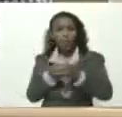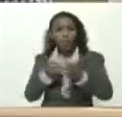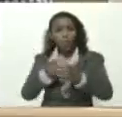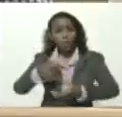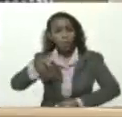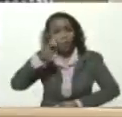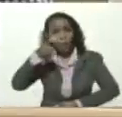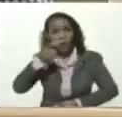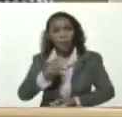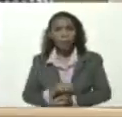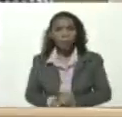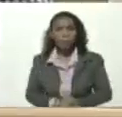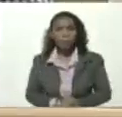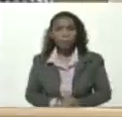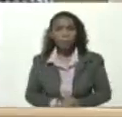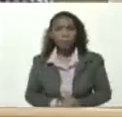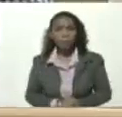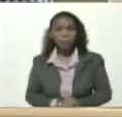seguridad.